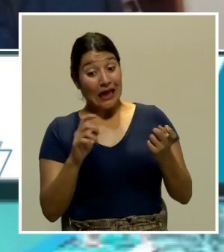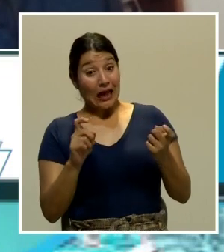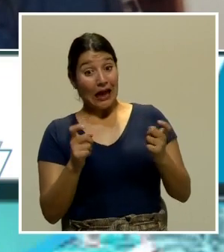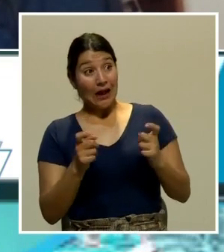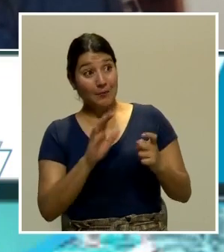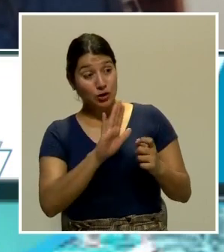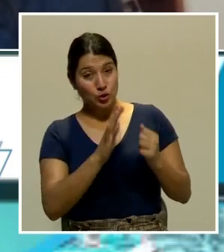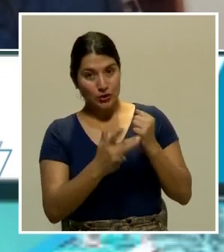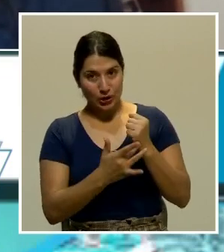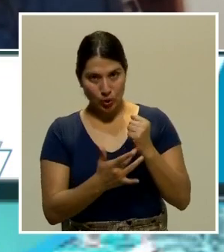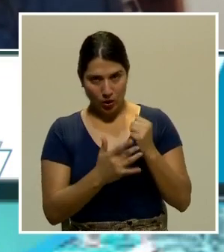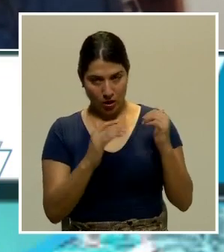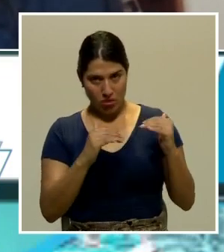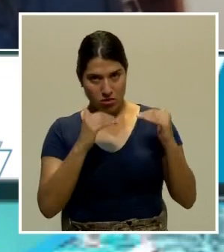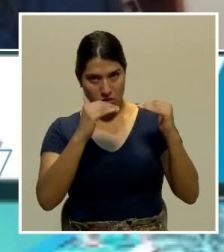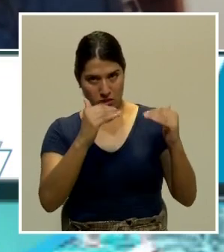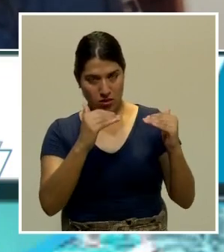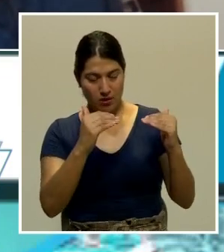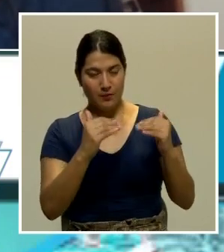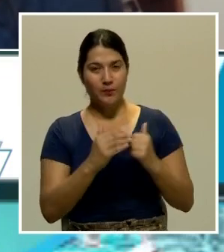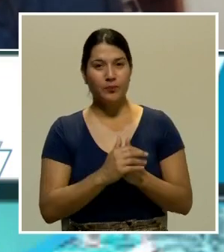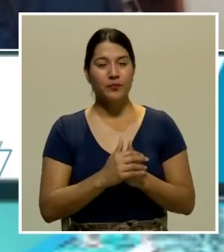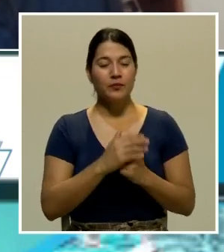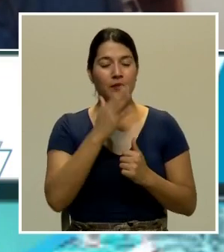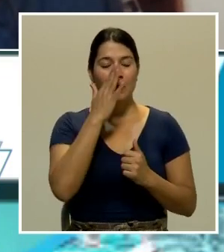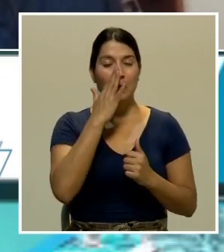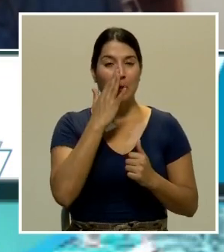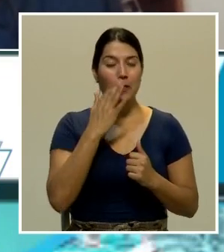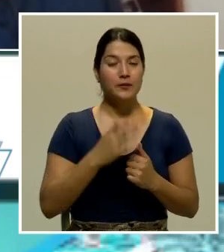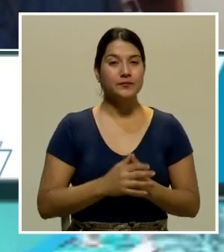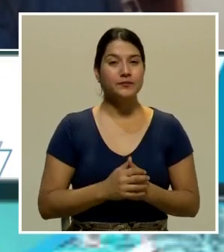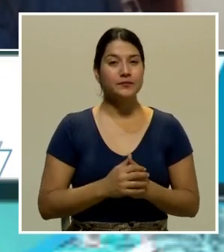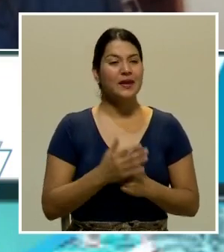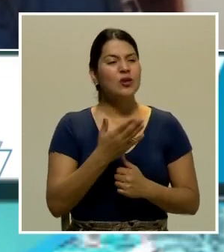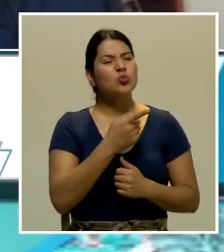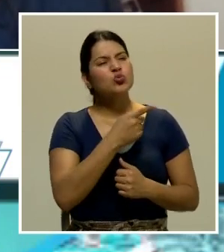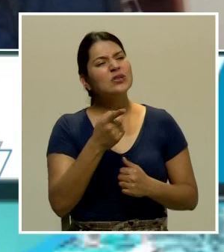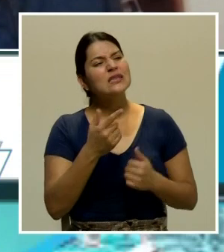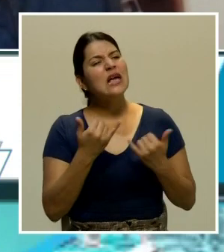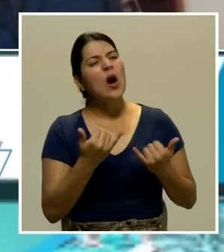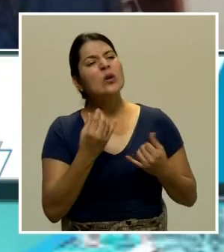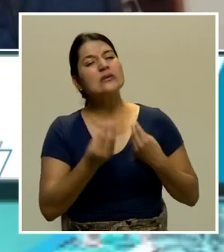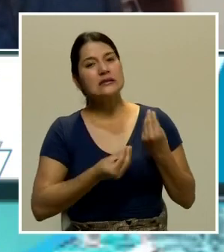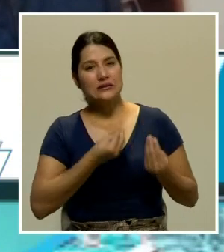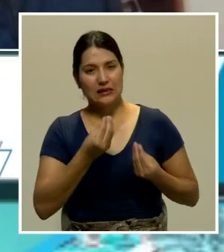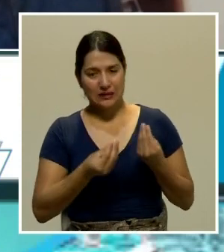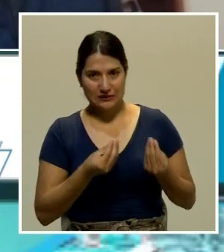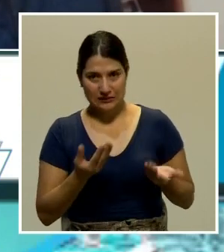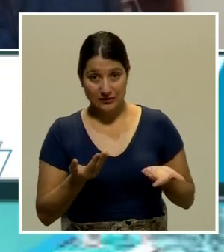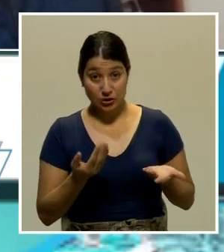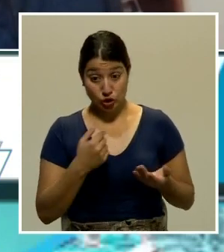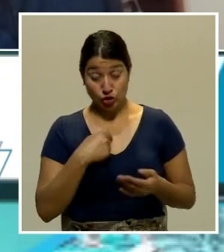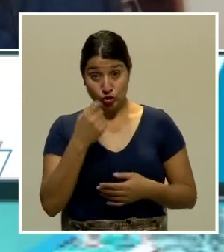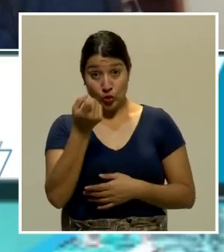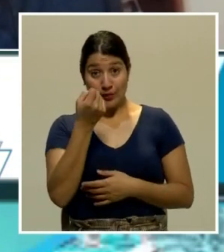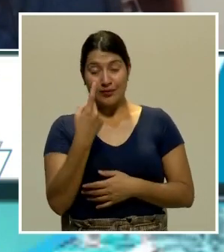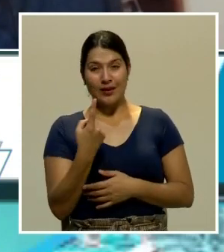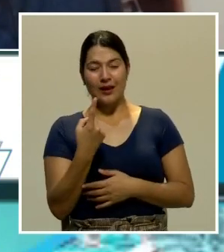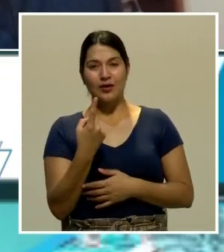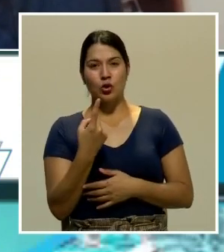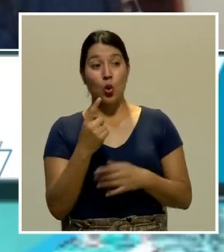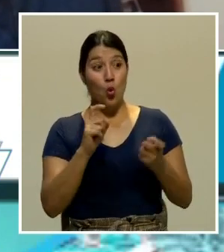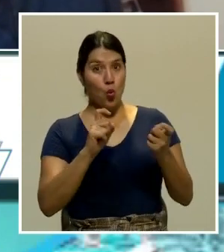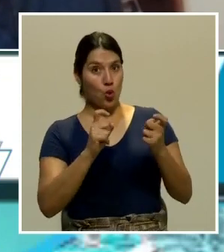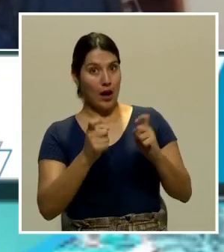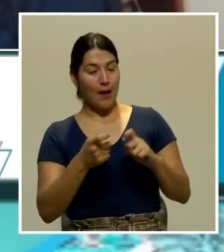su tecnología ampliamente. ¿Qué están haciendo? Porque entiendo que es una reforma